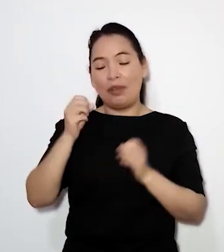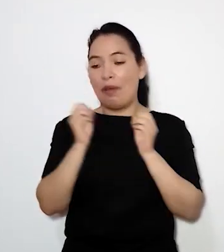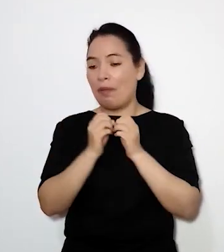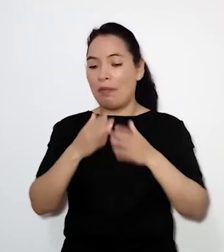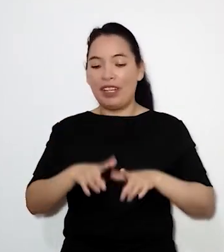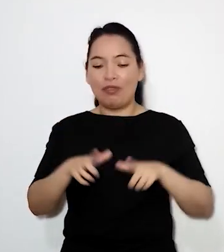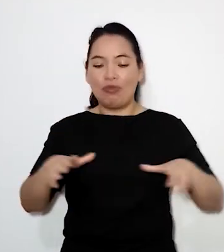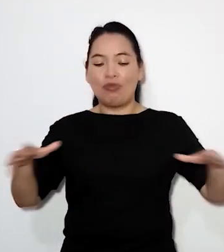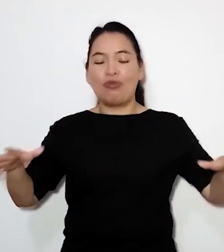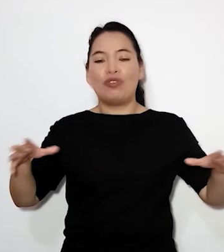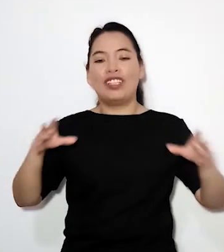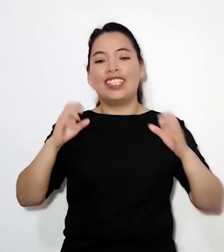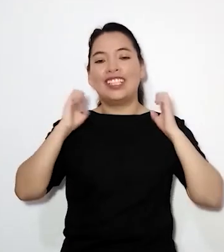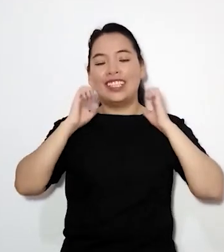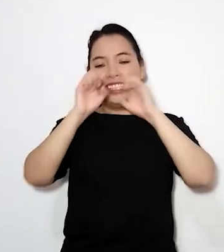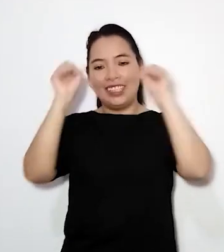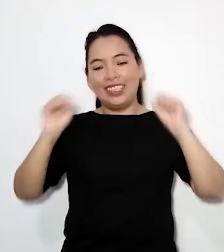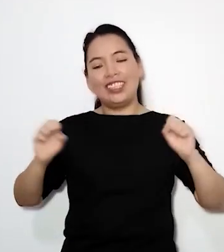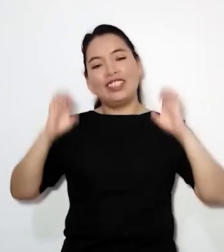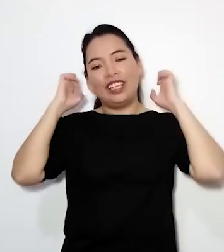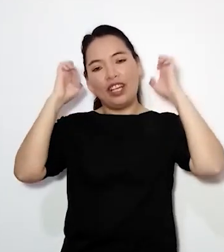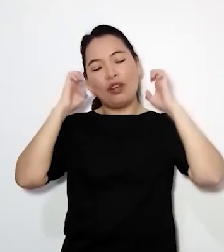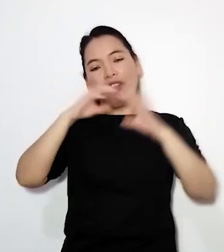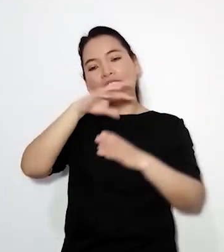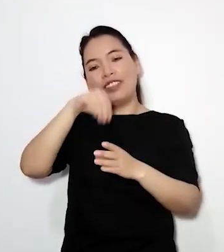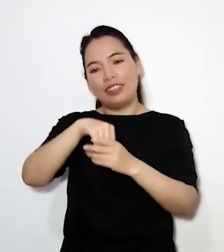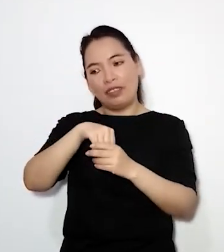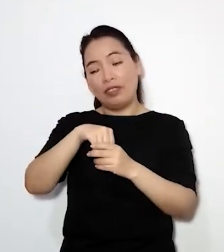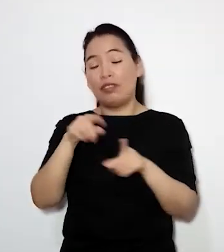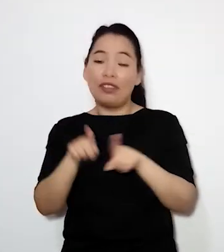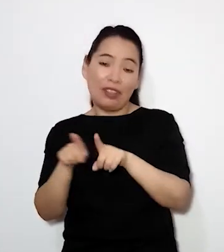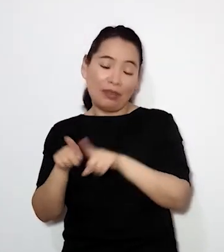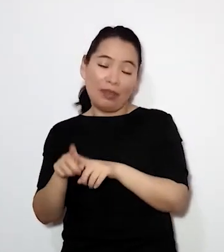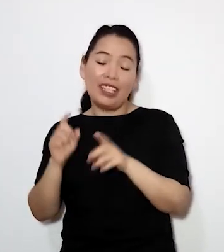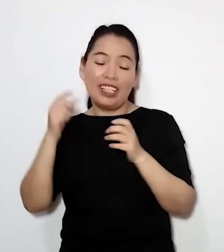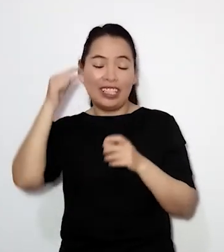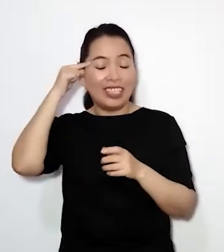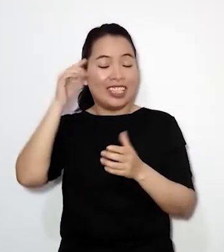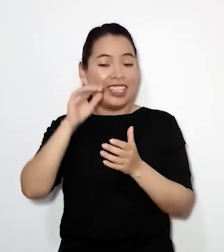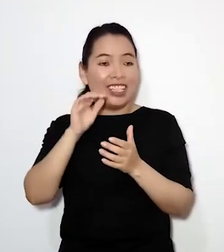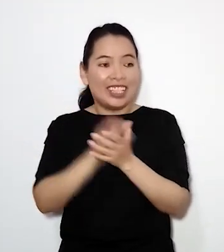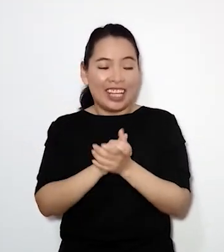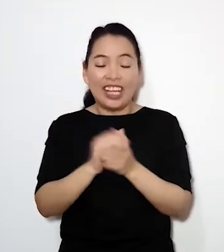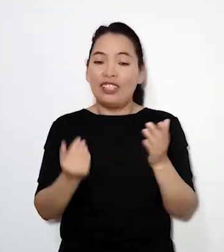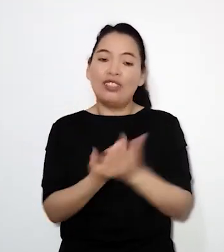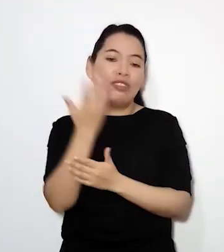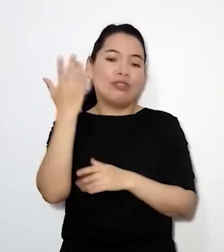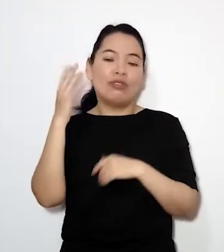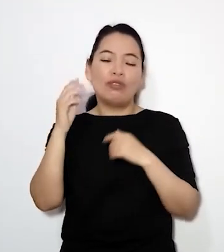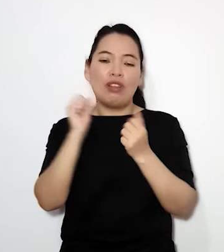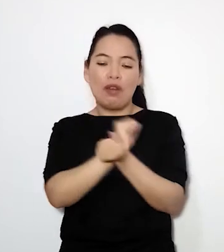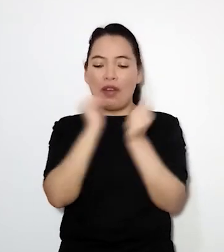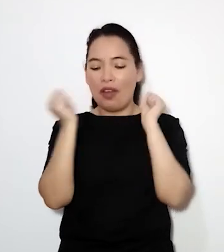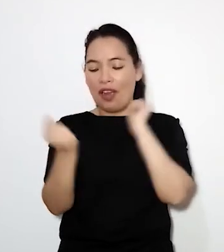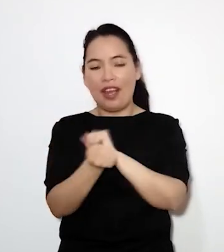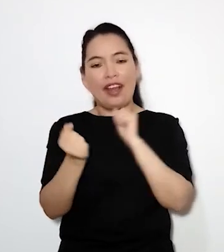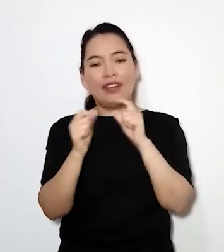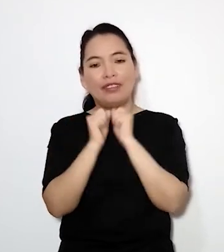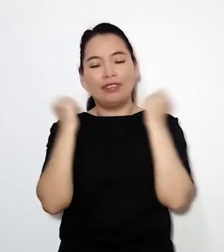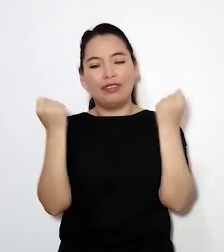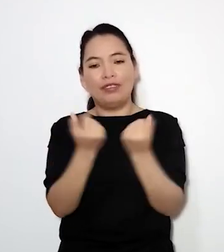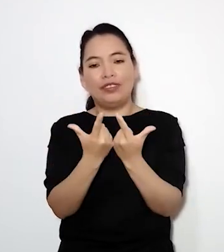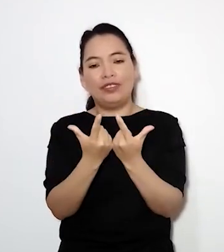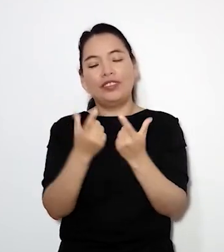alguna instancia la creación de un cambio social que abarque todo y que haga un lugar en la sociedad para